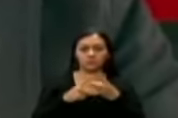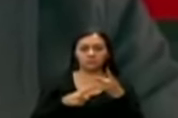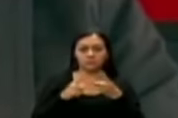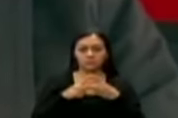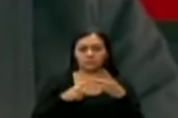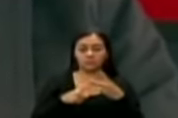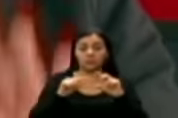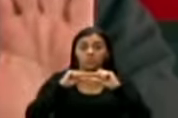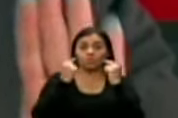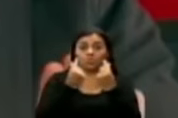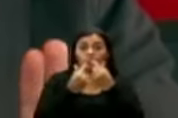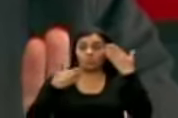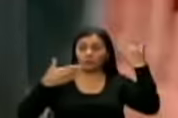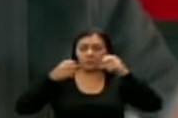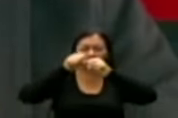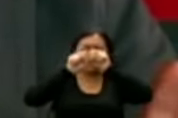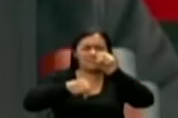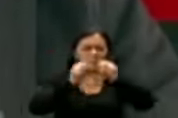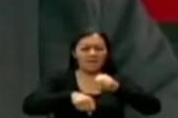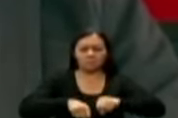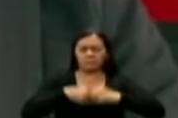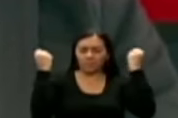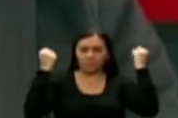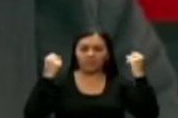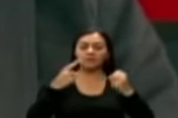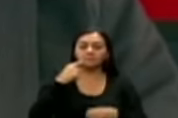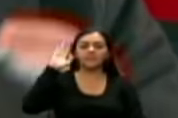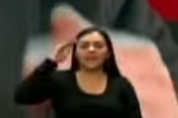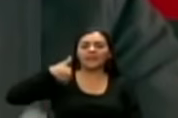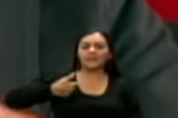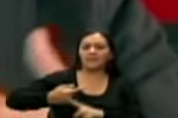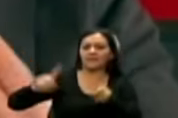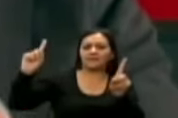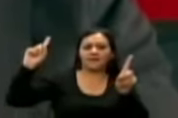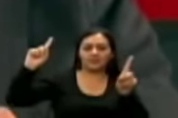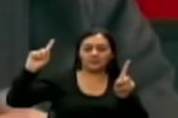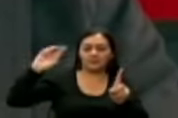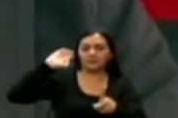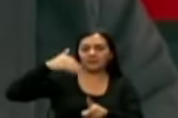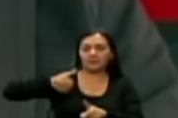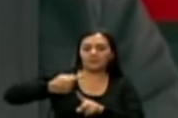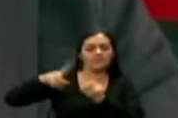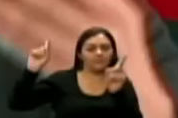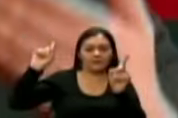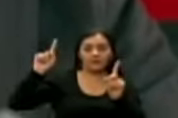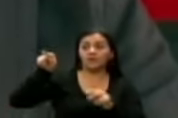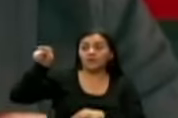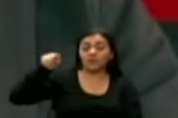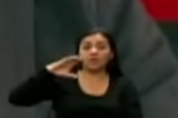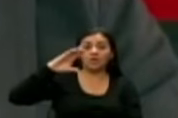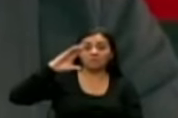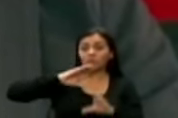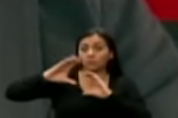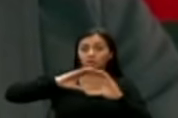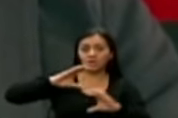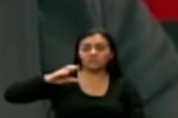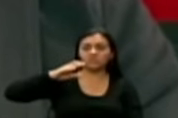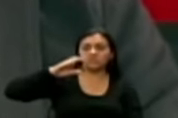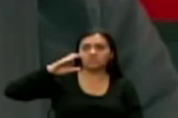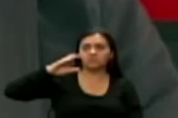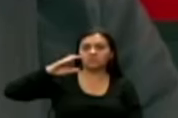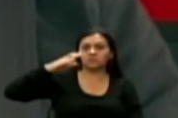partidos políticos históricos. Es diferente la situación en la Argentina, aunque algunos medios de comunicación ocupan un rol